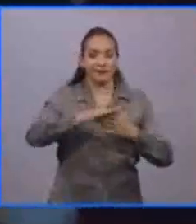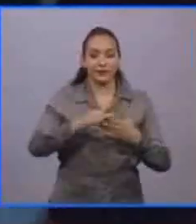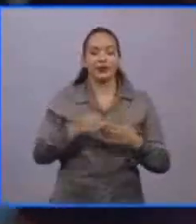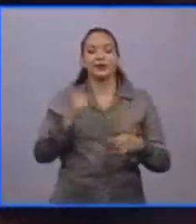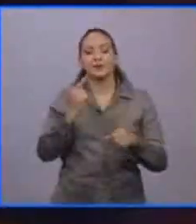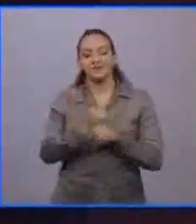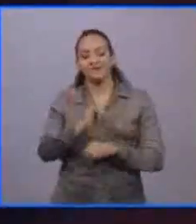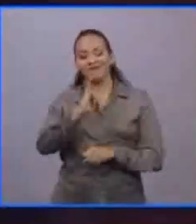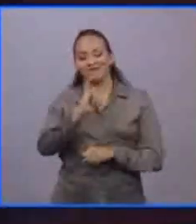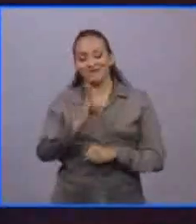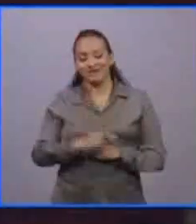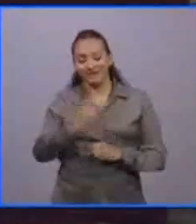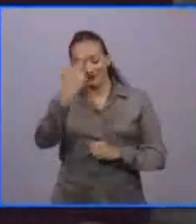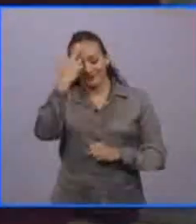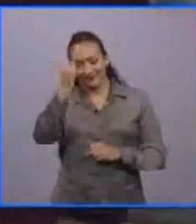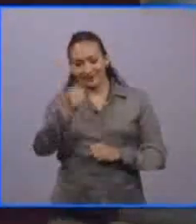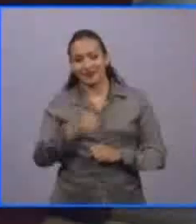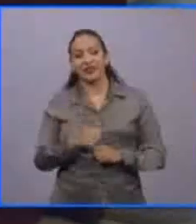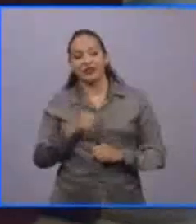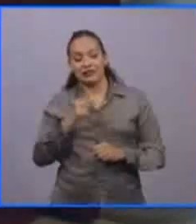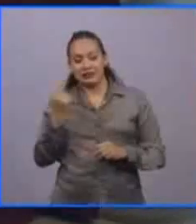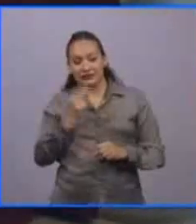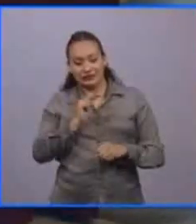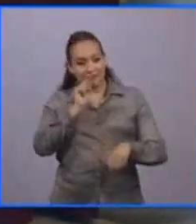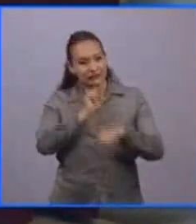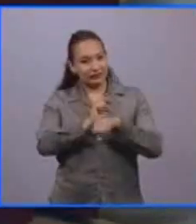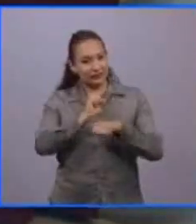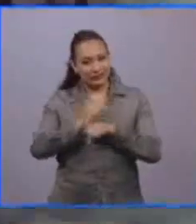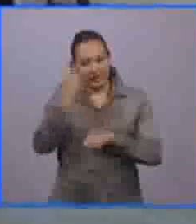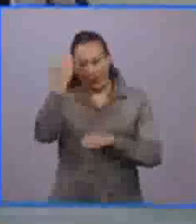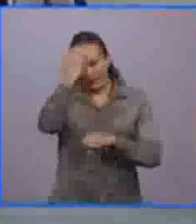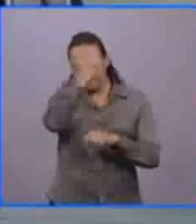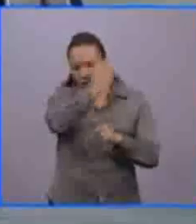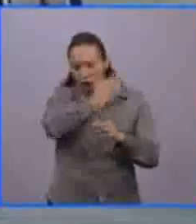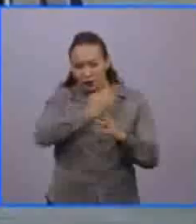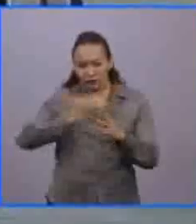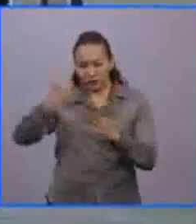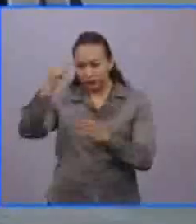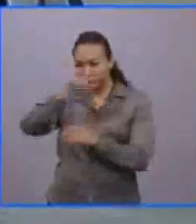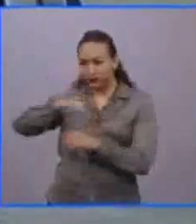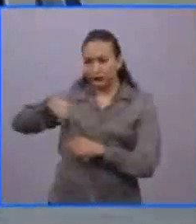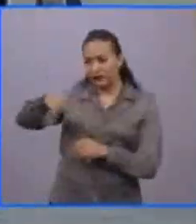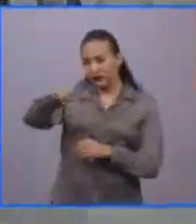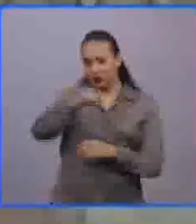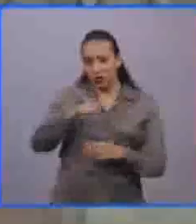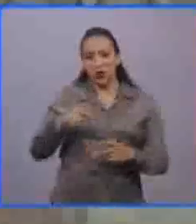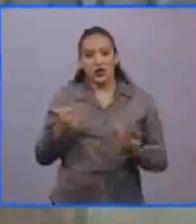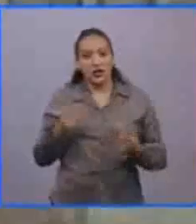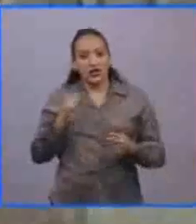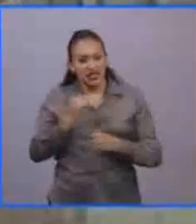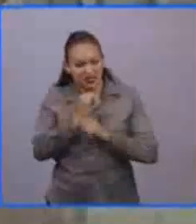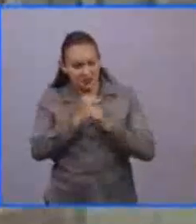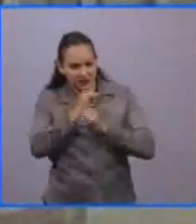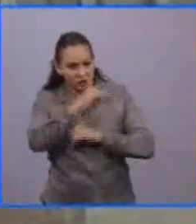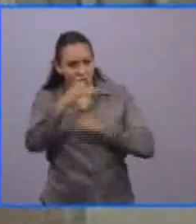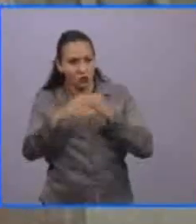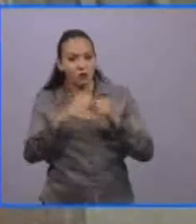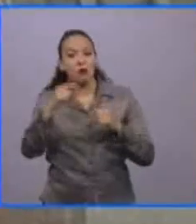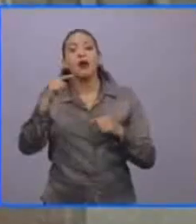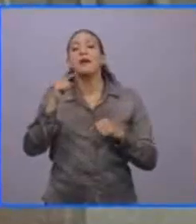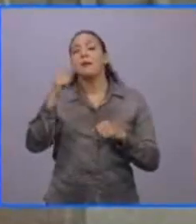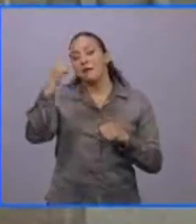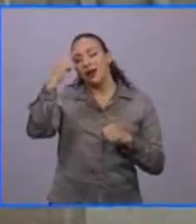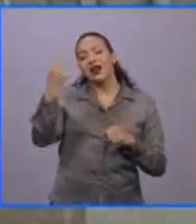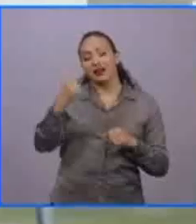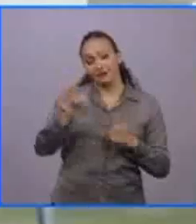el sentido de que debe haber una rigurosa observación ciudadana y periodística de dicho proceso para evitar intromisiones ilegales